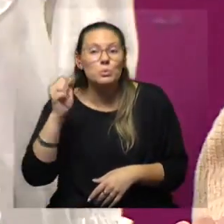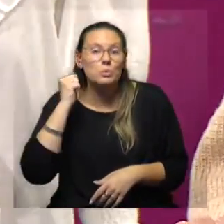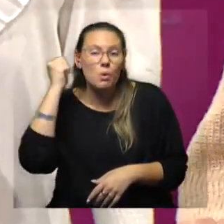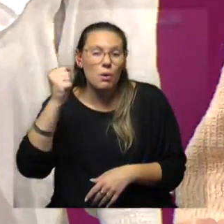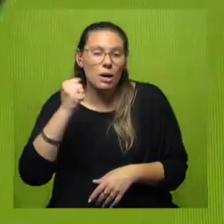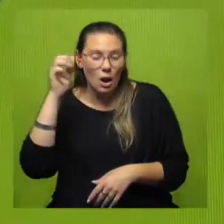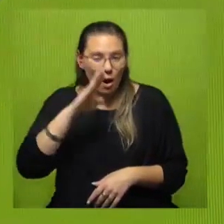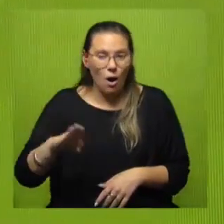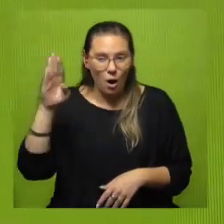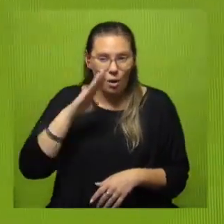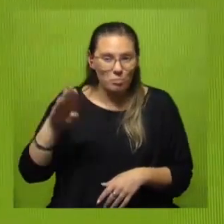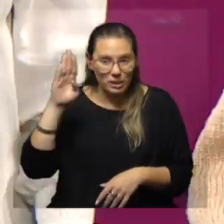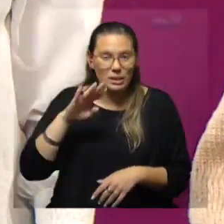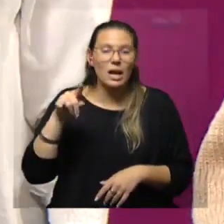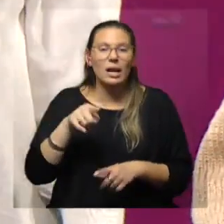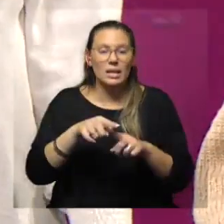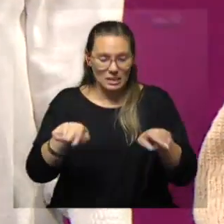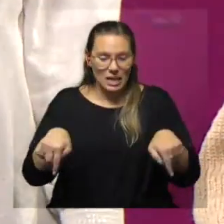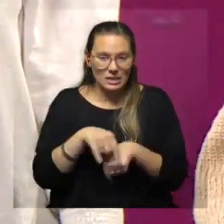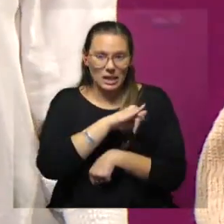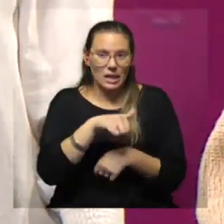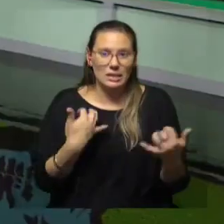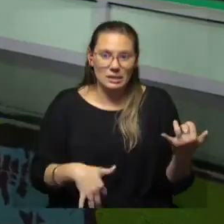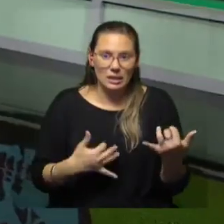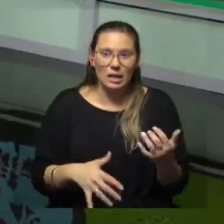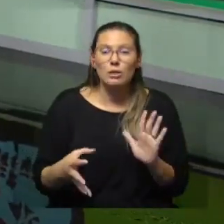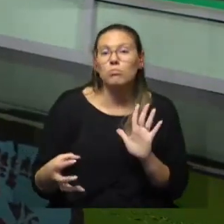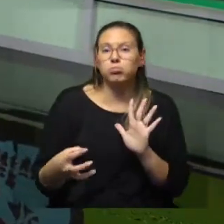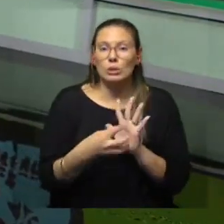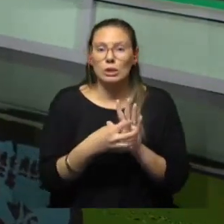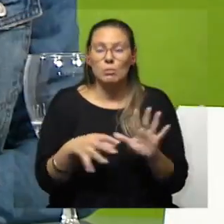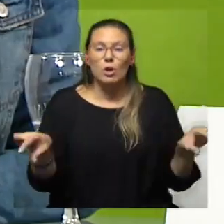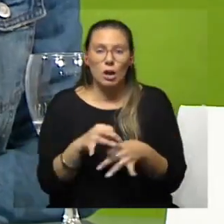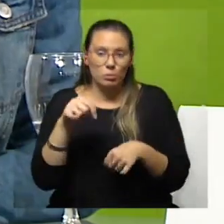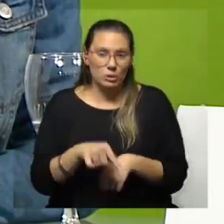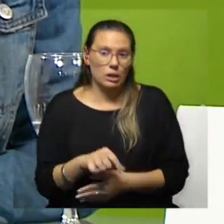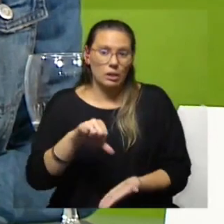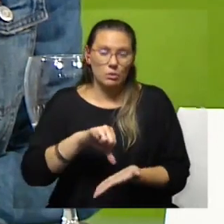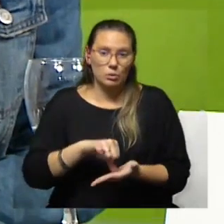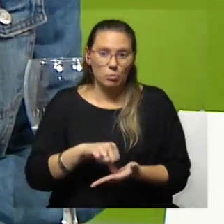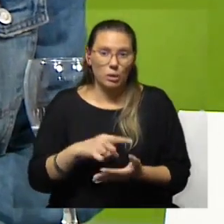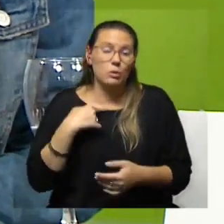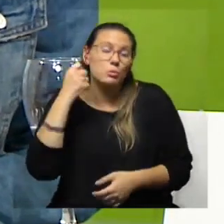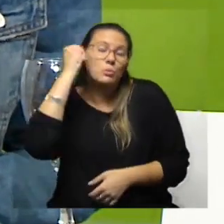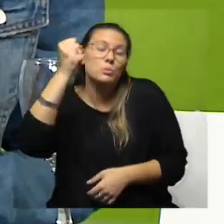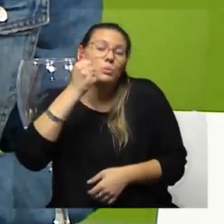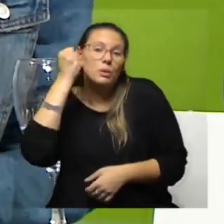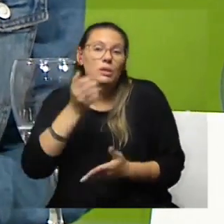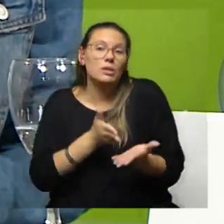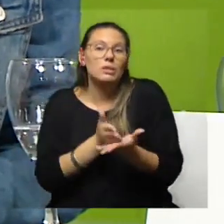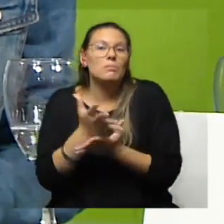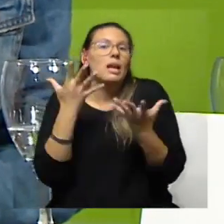Tontos en esa sala, en la sala Zitarrosa, que es un emblema de la música de nuestro país. Para mí es un sueño, porque yo siempre quise ser un